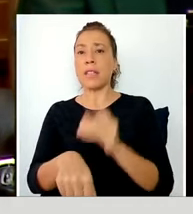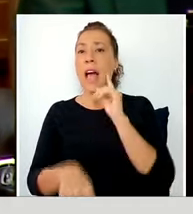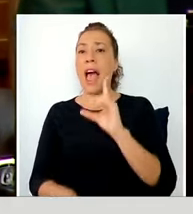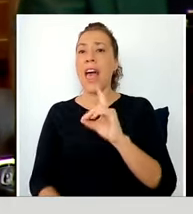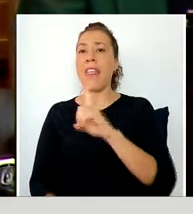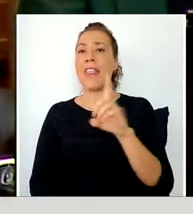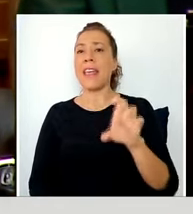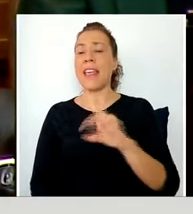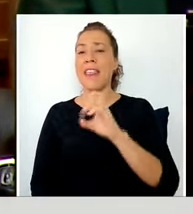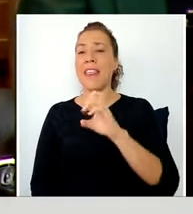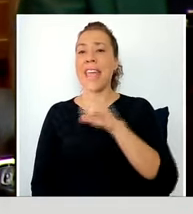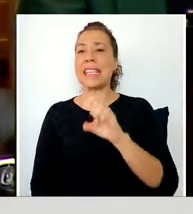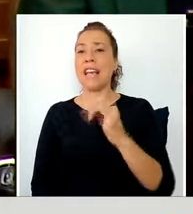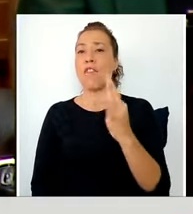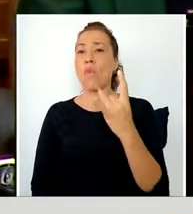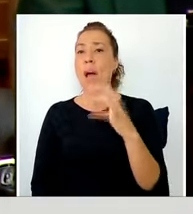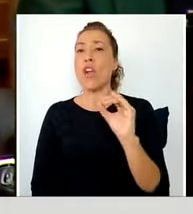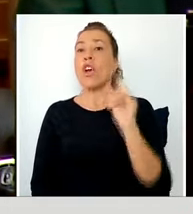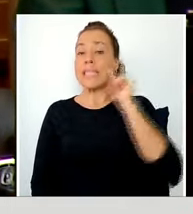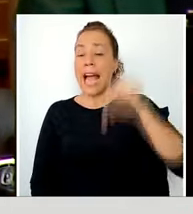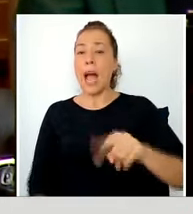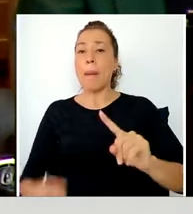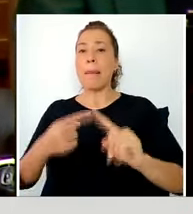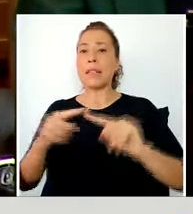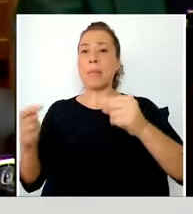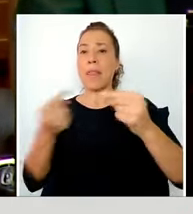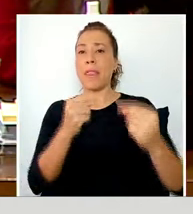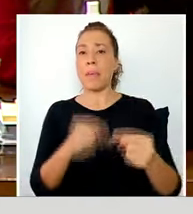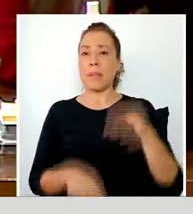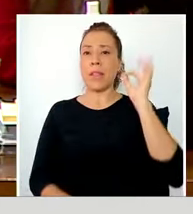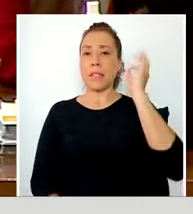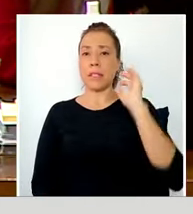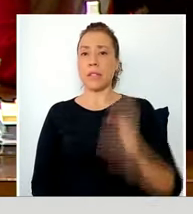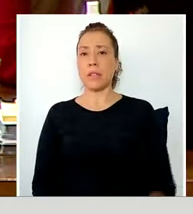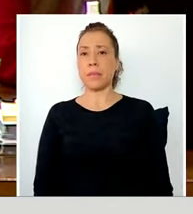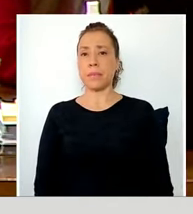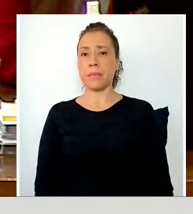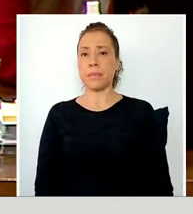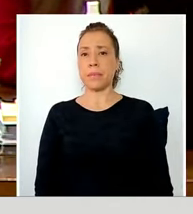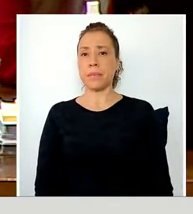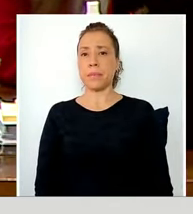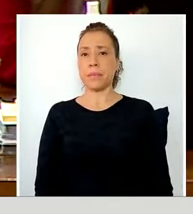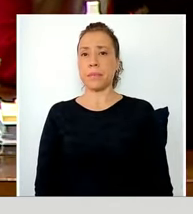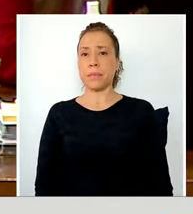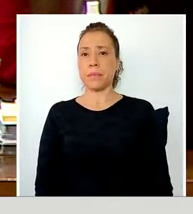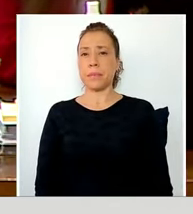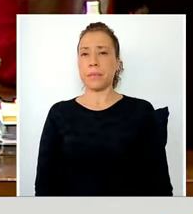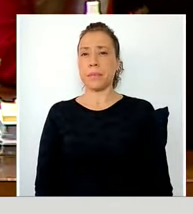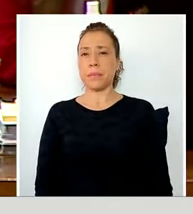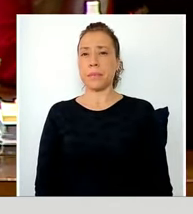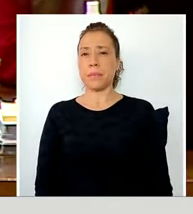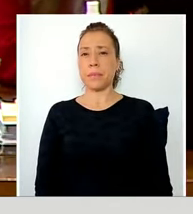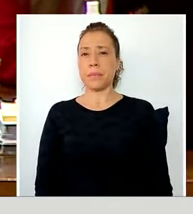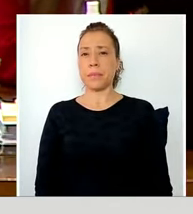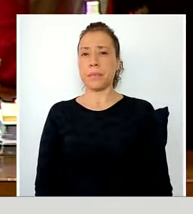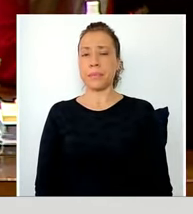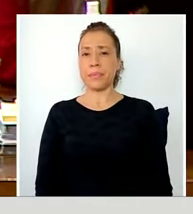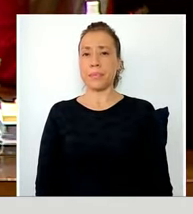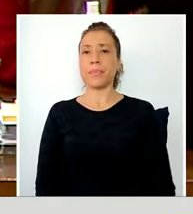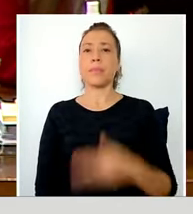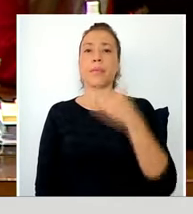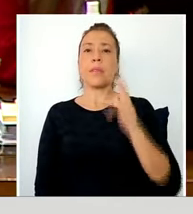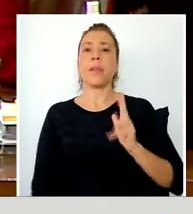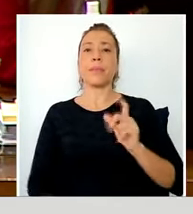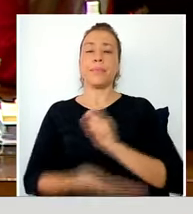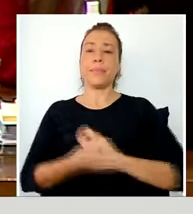presente incluso participando del debate de esta sesión gracias le voy a dar la palabra al Señor secretario para que